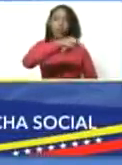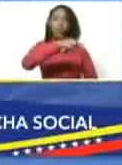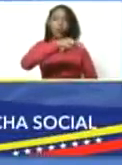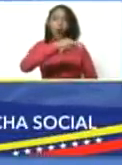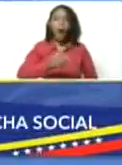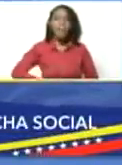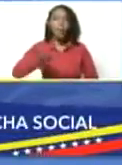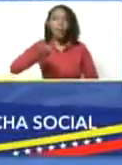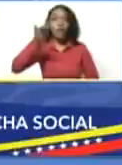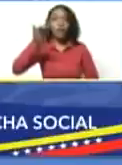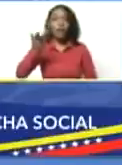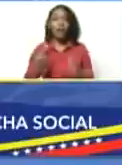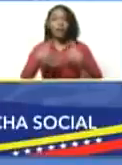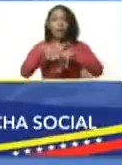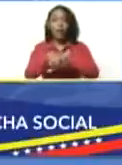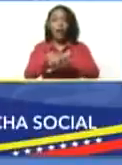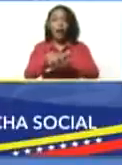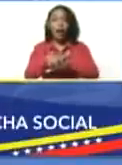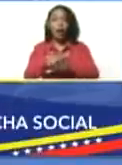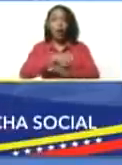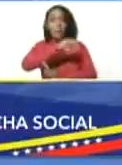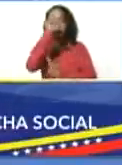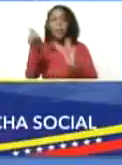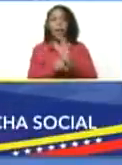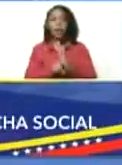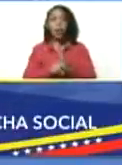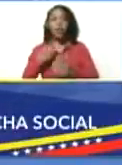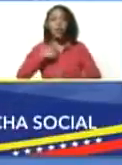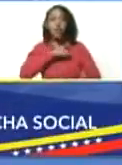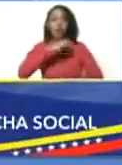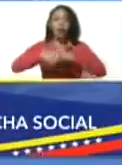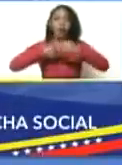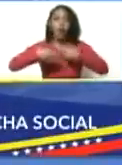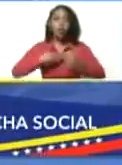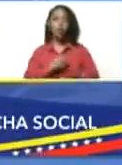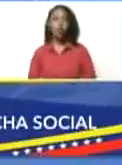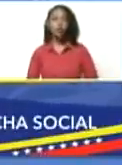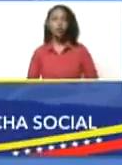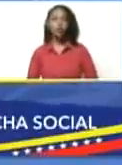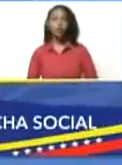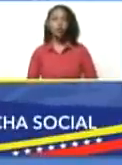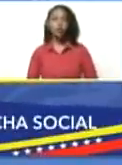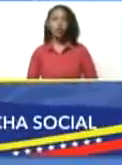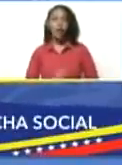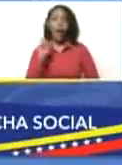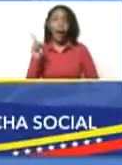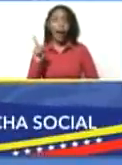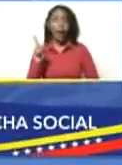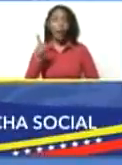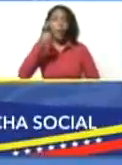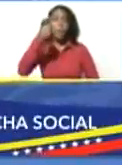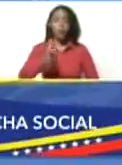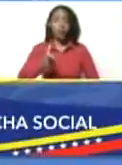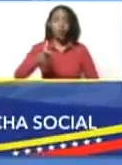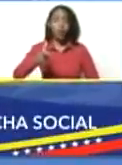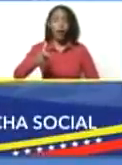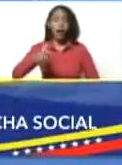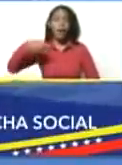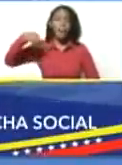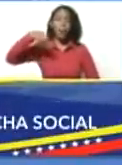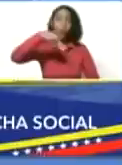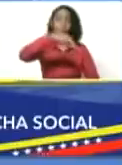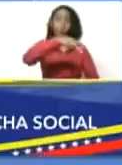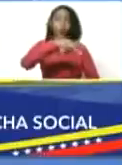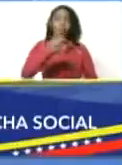cabal e integral de nuestra revolución. Era un militante cabal e